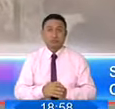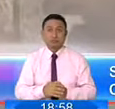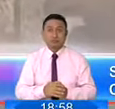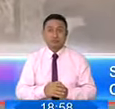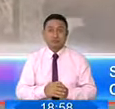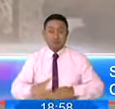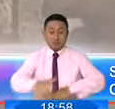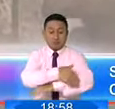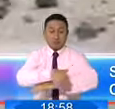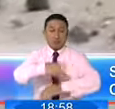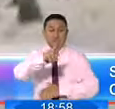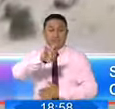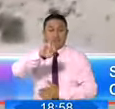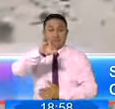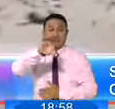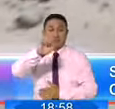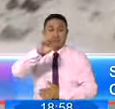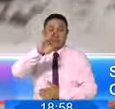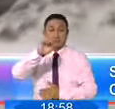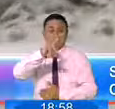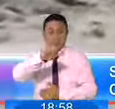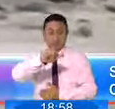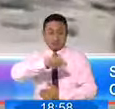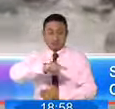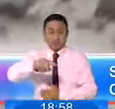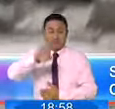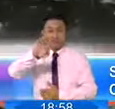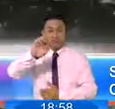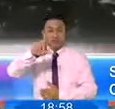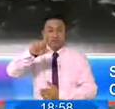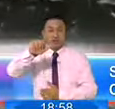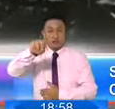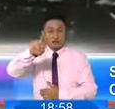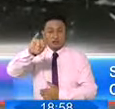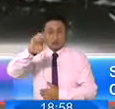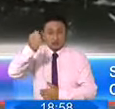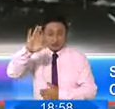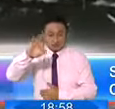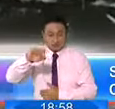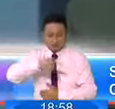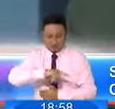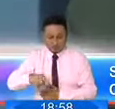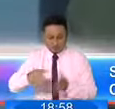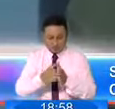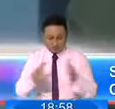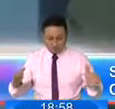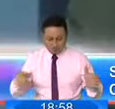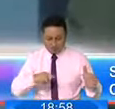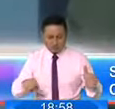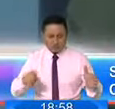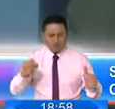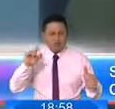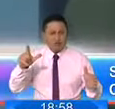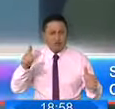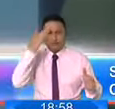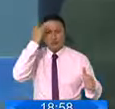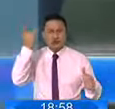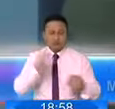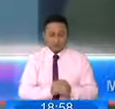vía Vilcabamba-Bellavista para explicar por qué se incrementó su costo. El avance de la obra es